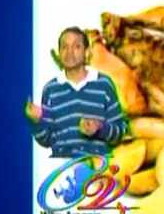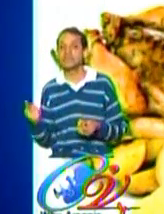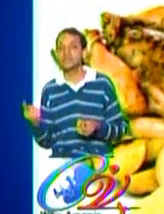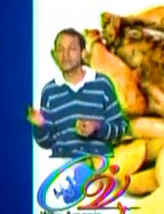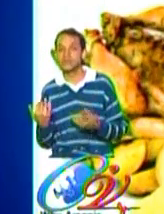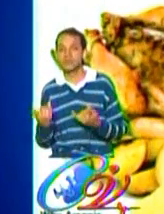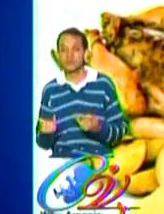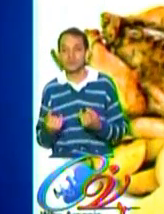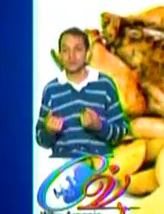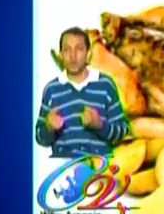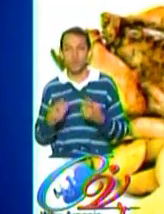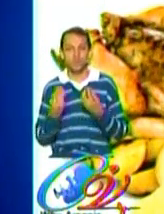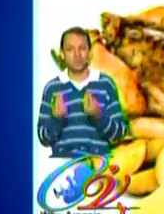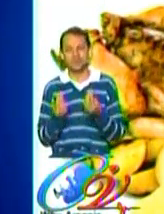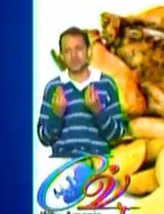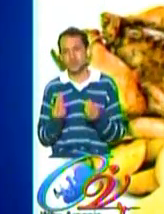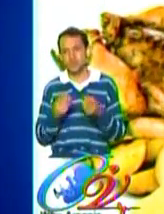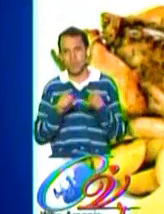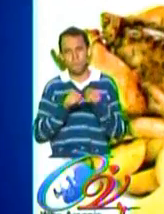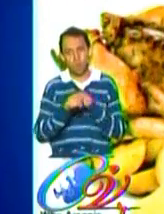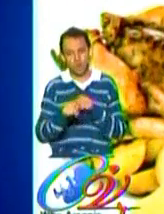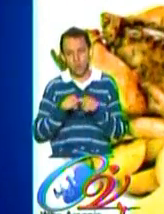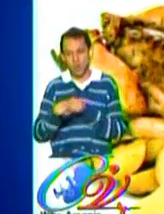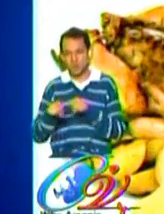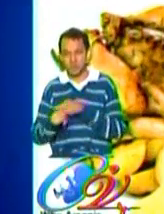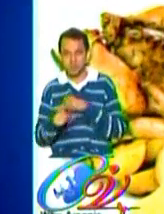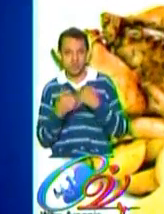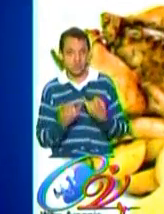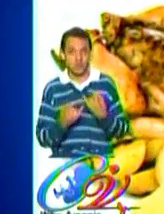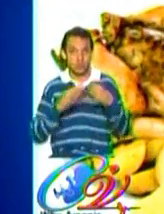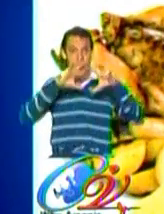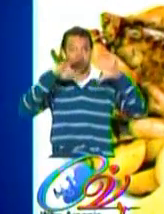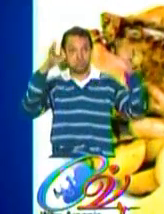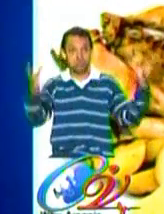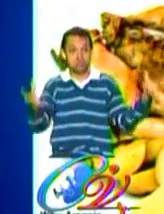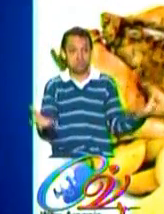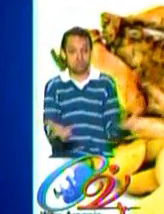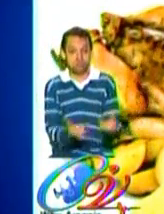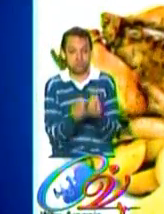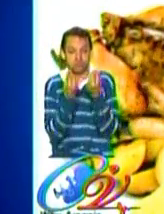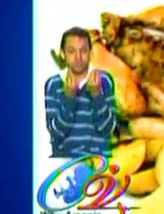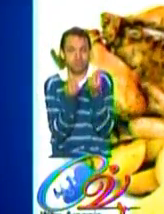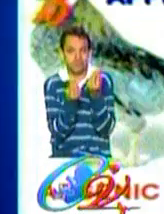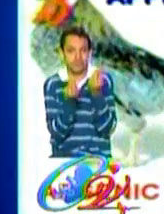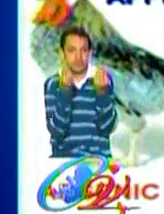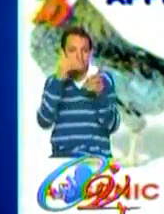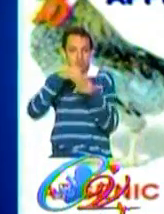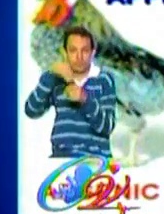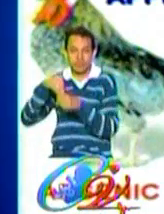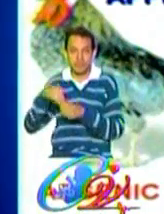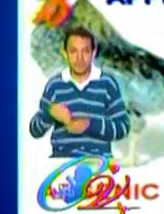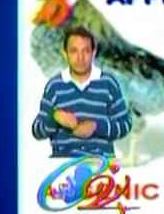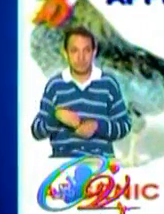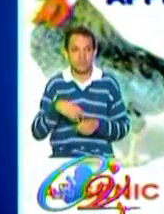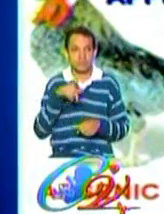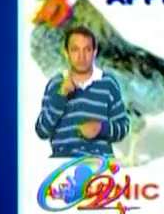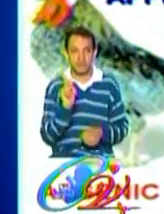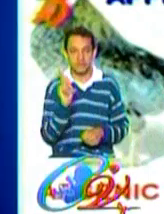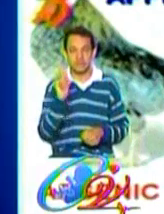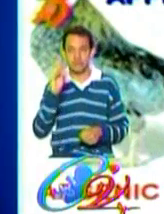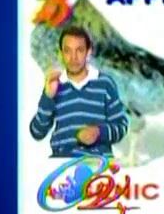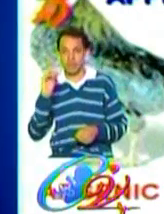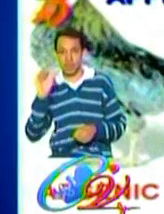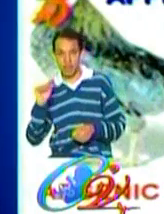tanta producción, ¿cierto? Porque obviamente hay mucha gente ahorita en el mundo. La FDA aprobó que le